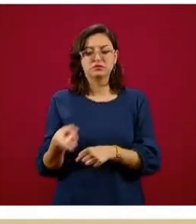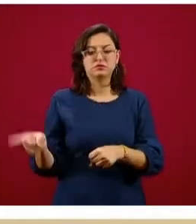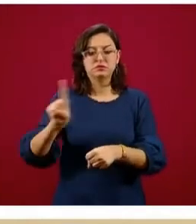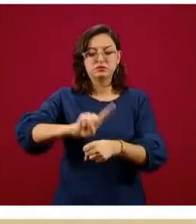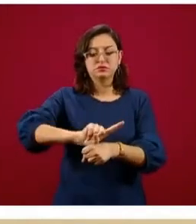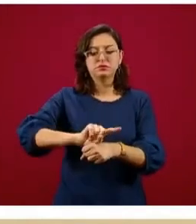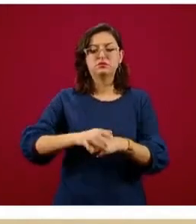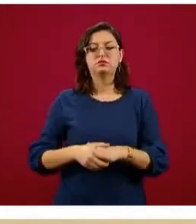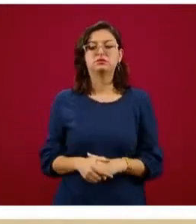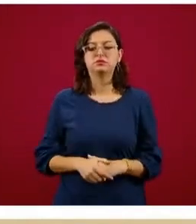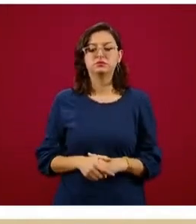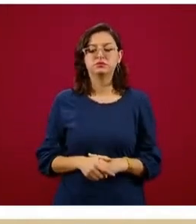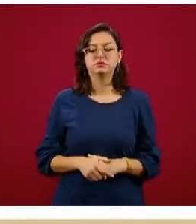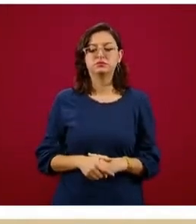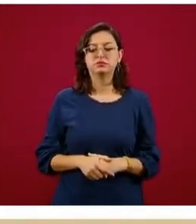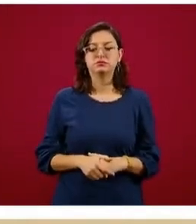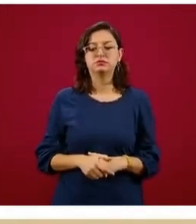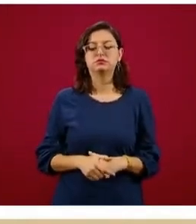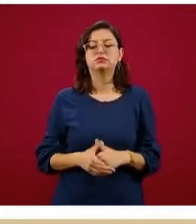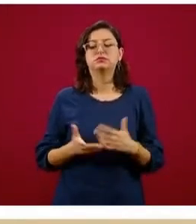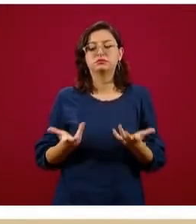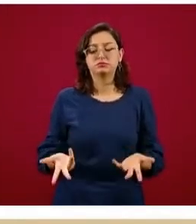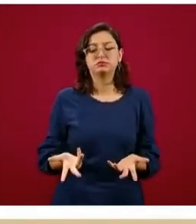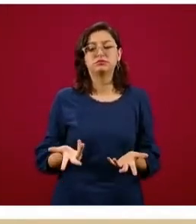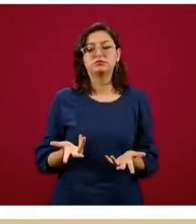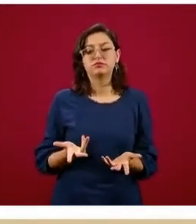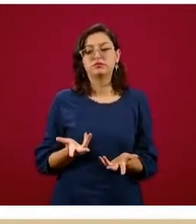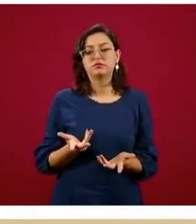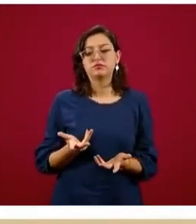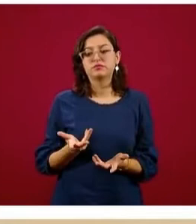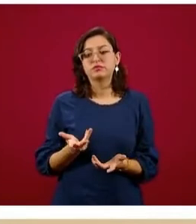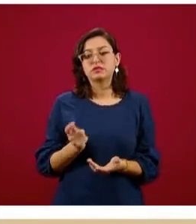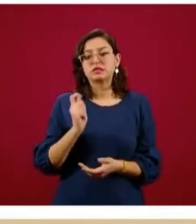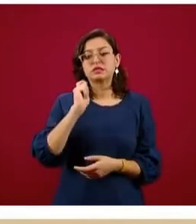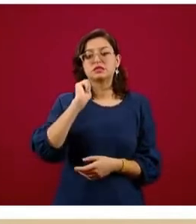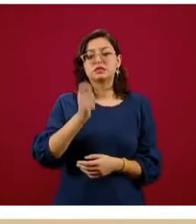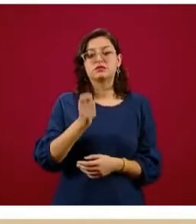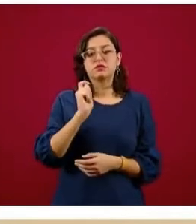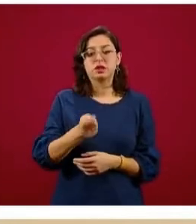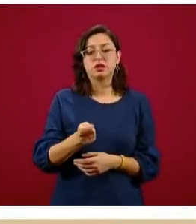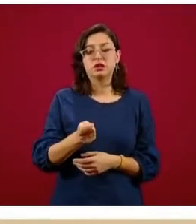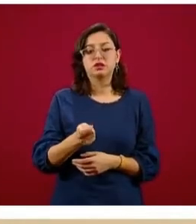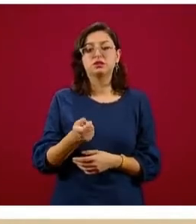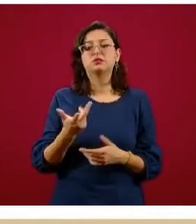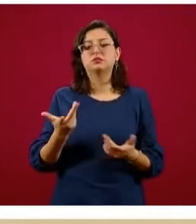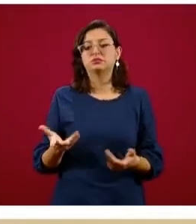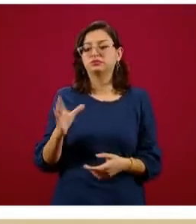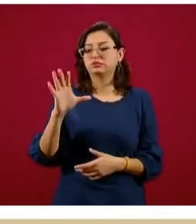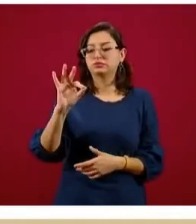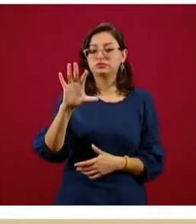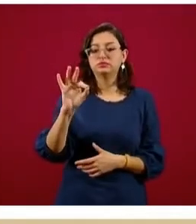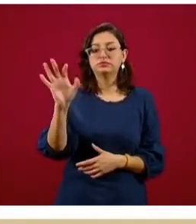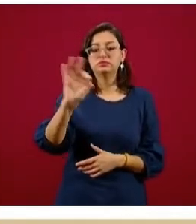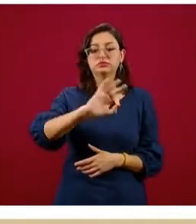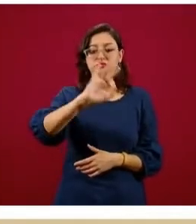últimos 14 días, es decir, nos estamos acercando ya a que solo la cuarta parte de los casos